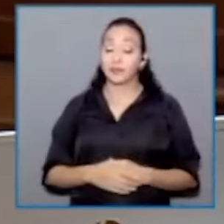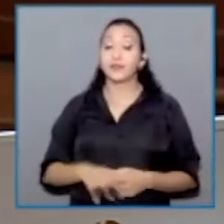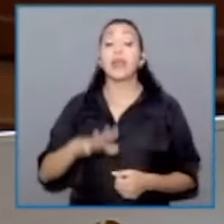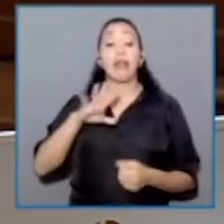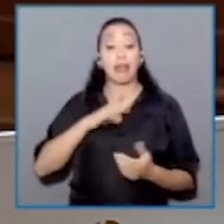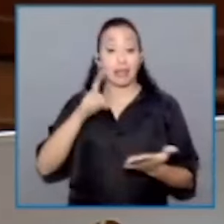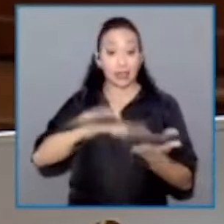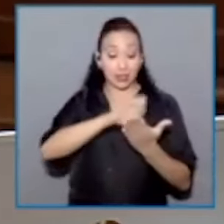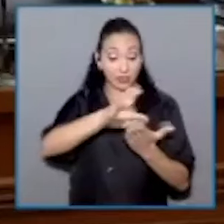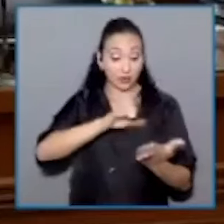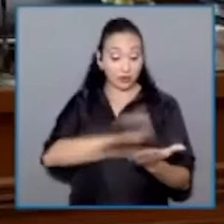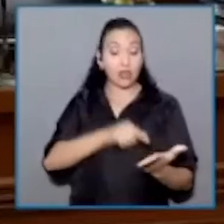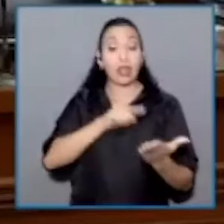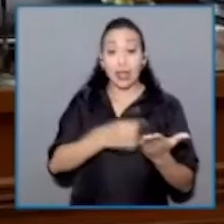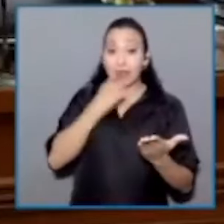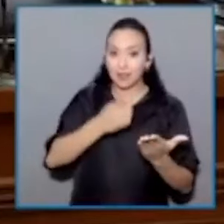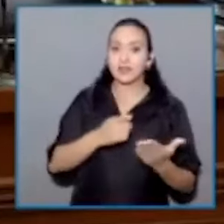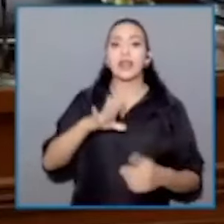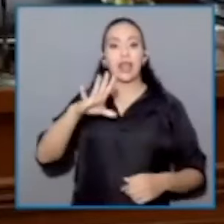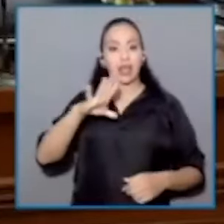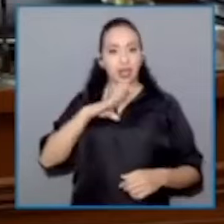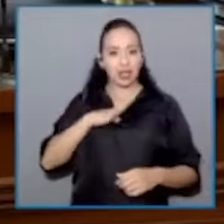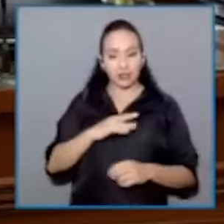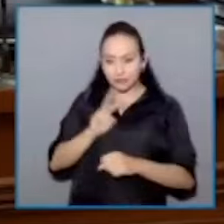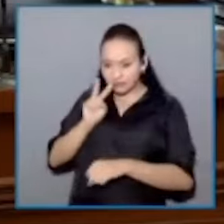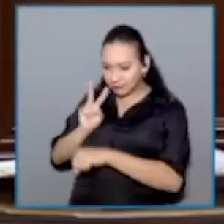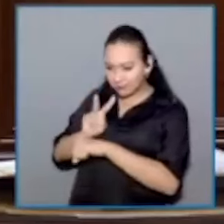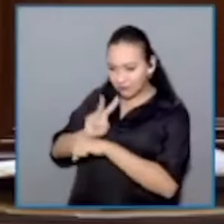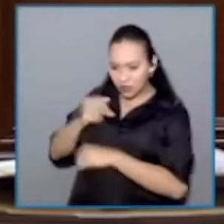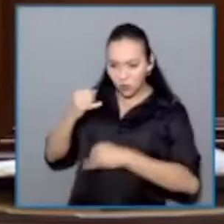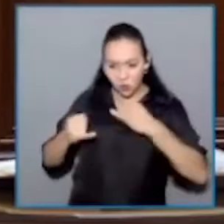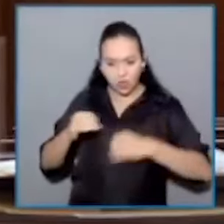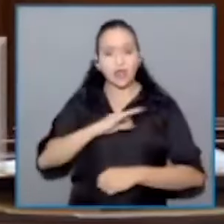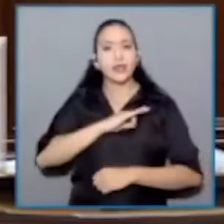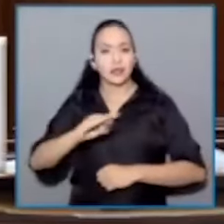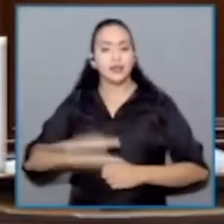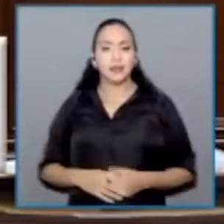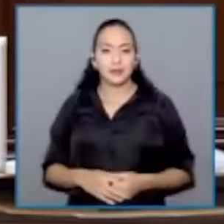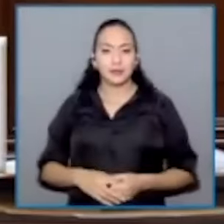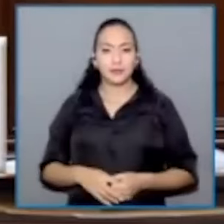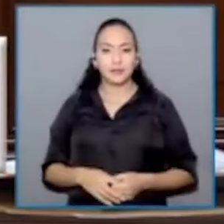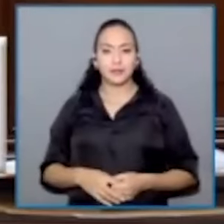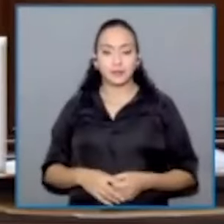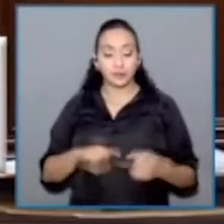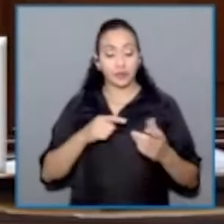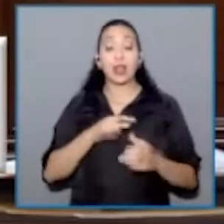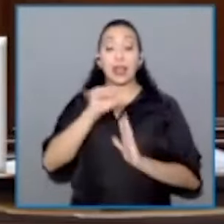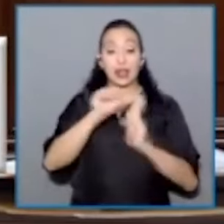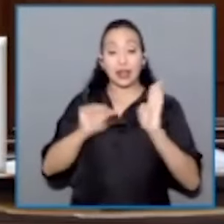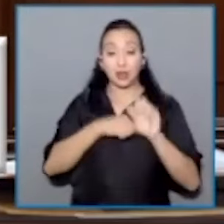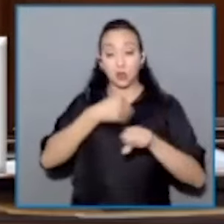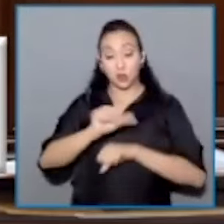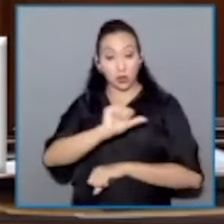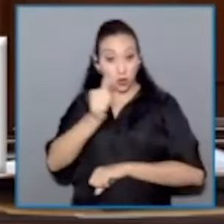los órganos del Poder Judicial y la independencia de sus titulares. El primer párrafo del artículo 11 de la Ley Orgánica